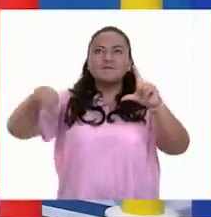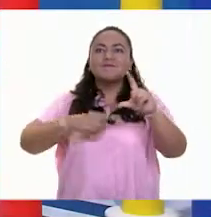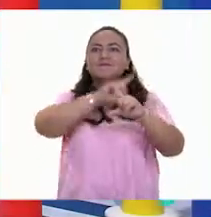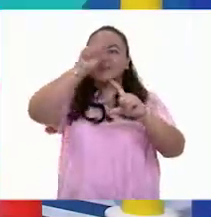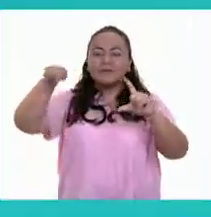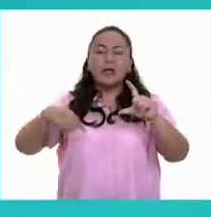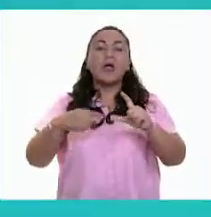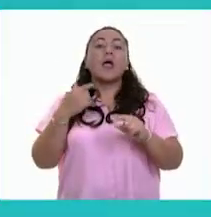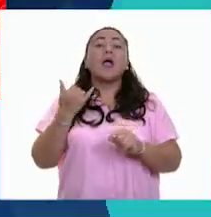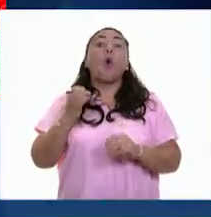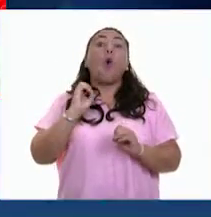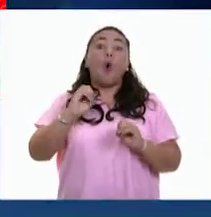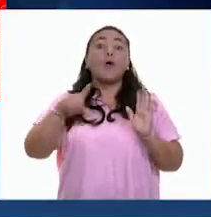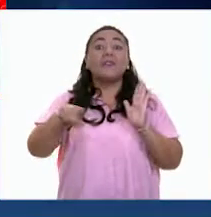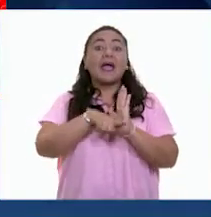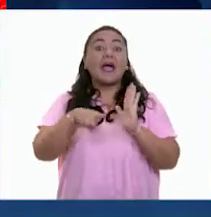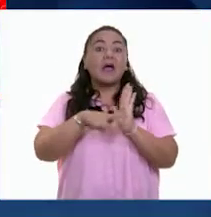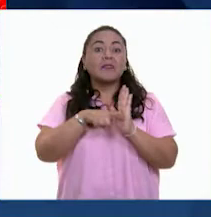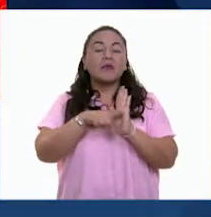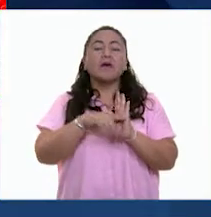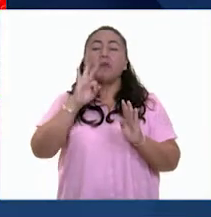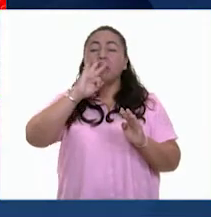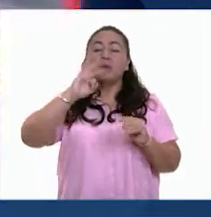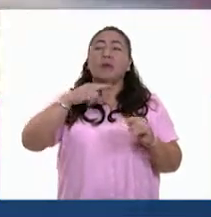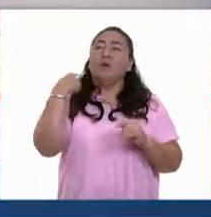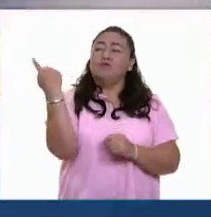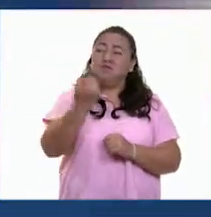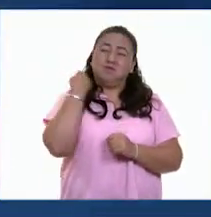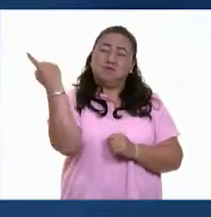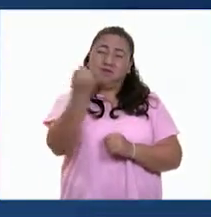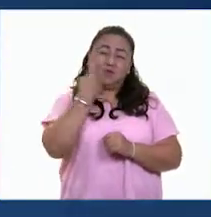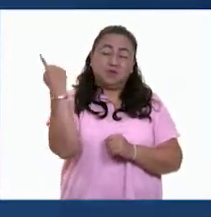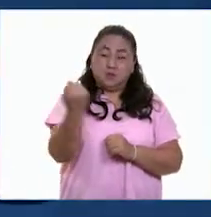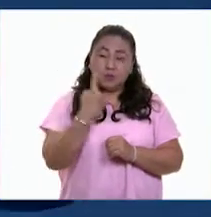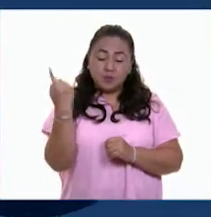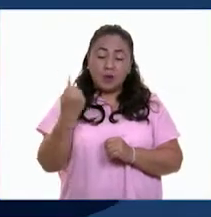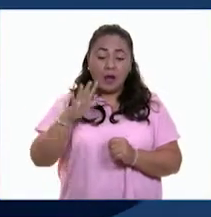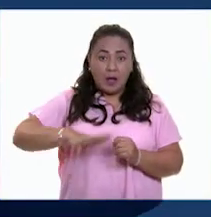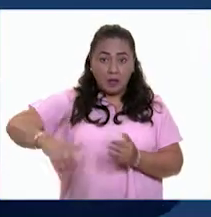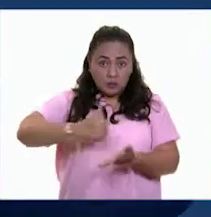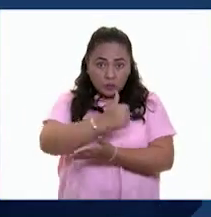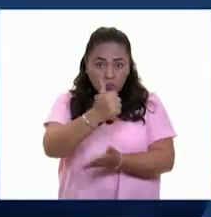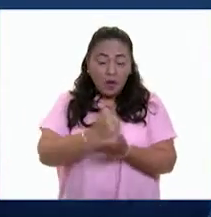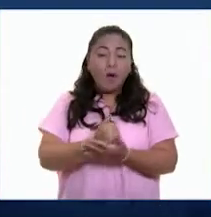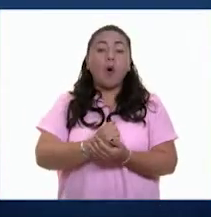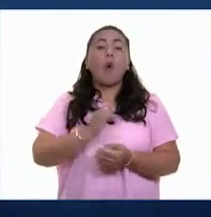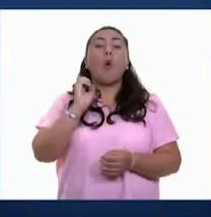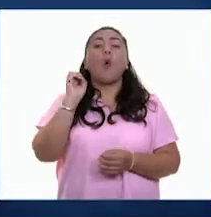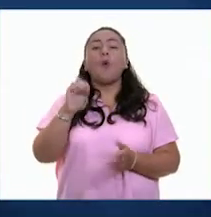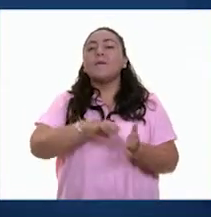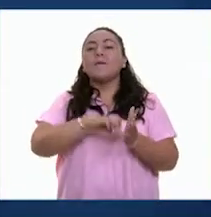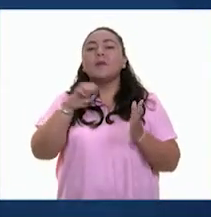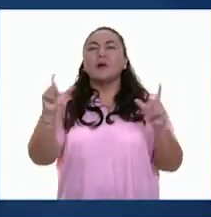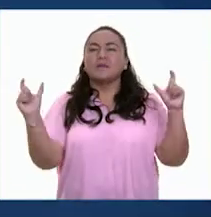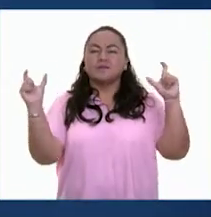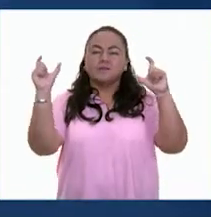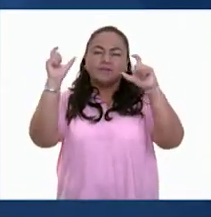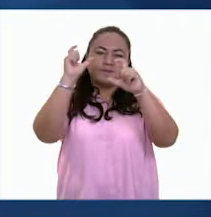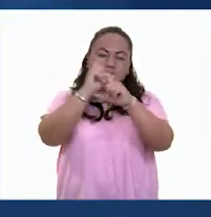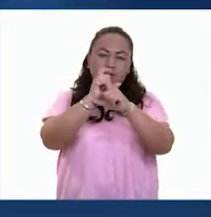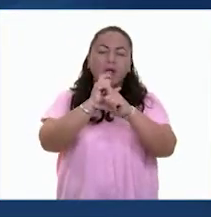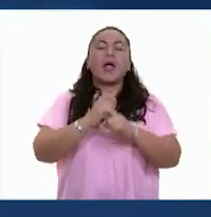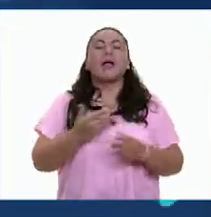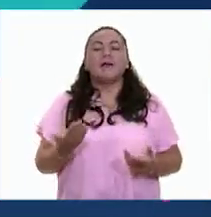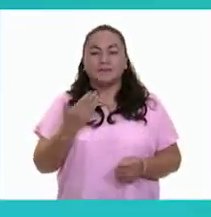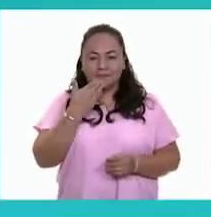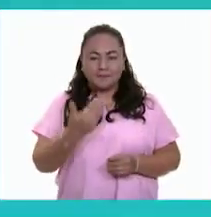de manera negativa, como el impacto de un huracán sobre una ciudad, o pueden no influir, como sucede con los eclipses. Muy bien,